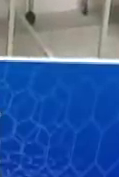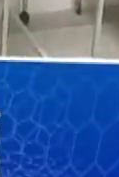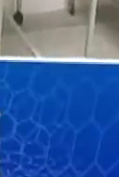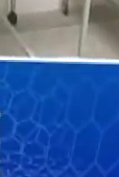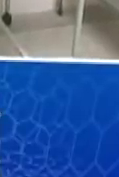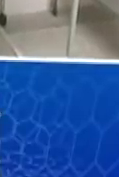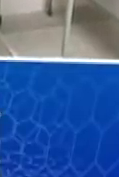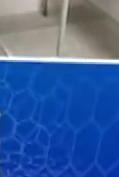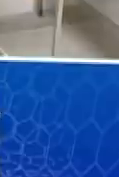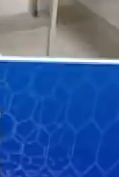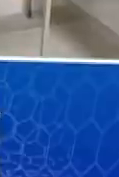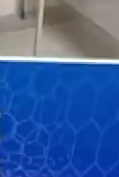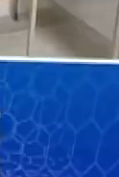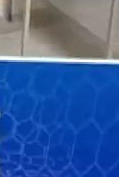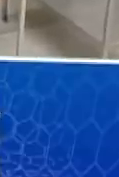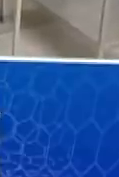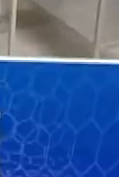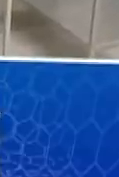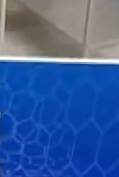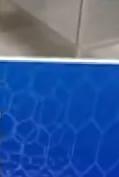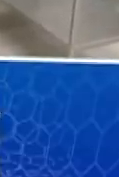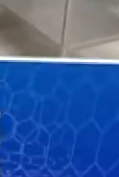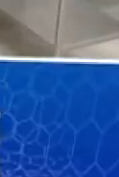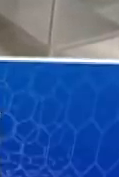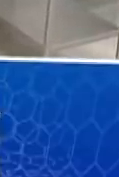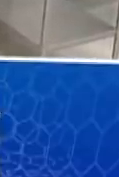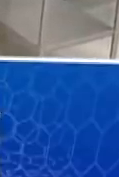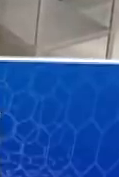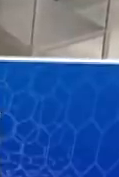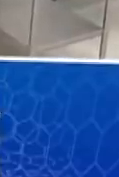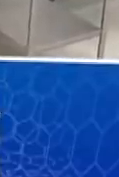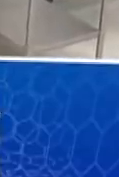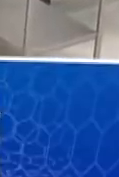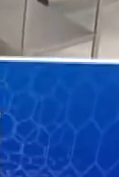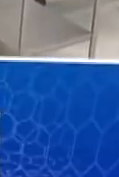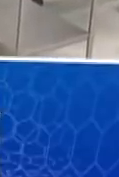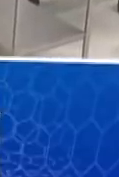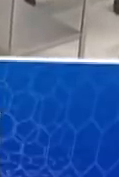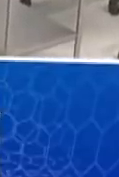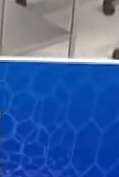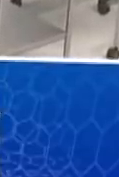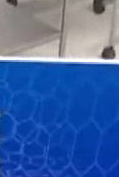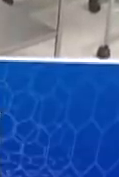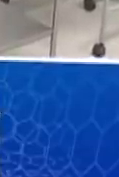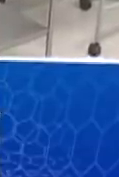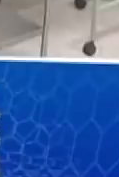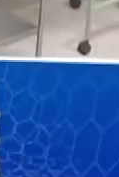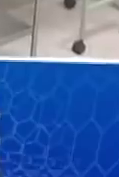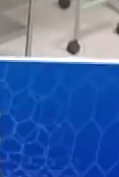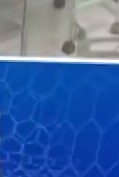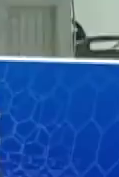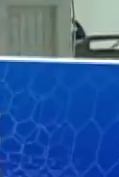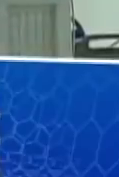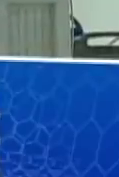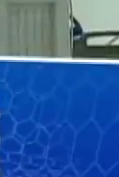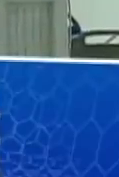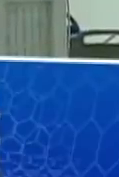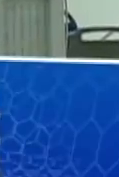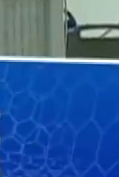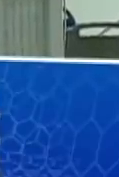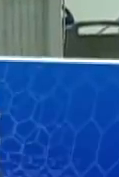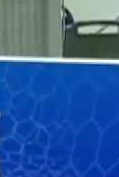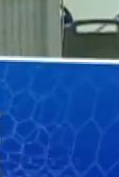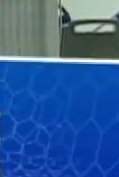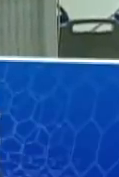Y las condiciones que van quedando. Poco a poco avanzamos. Con poco haciendo